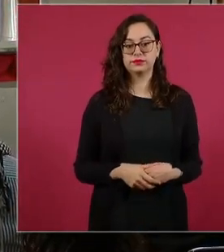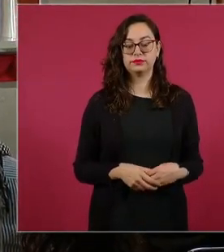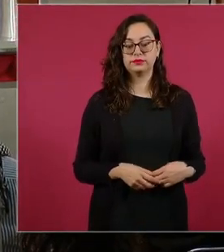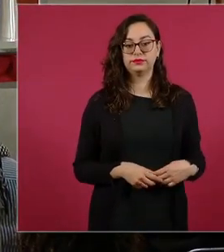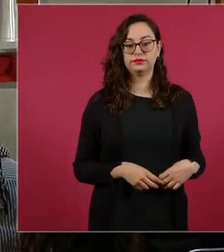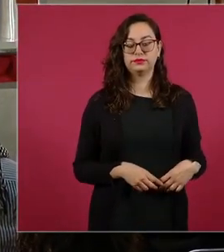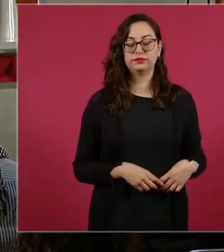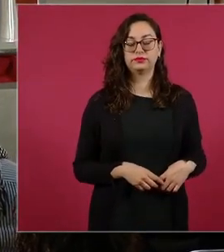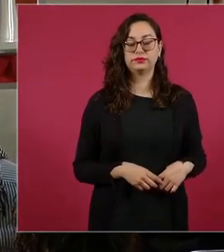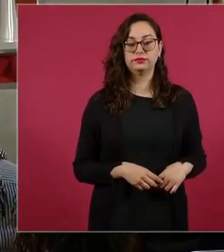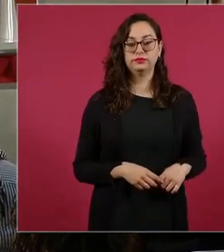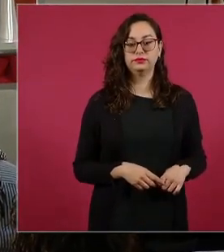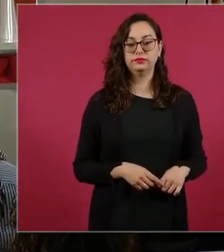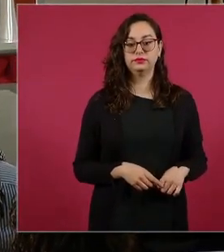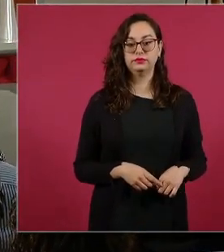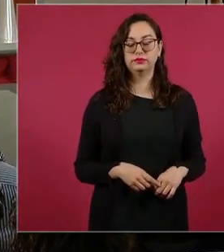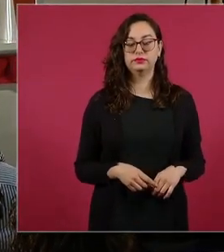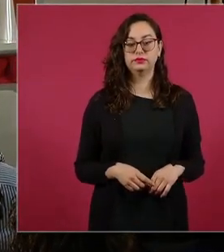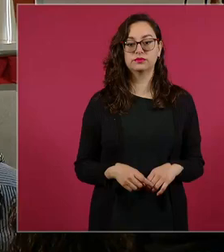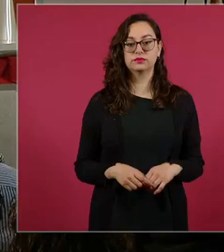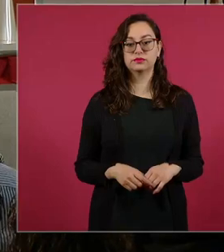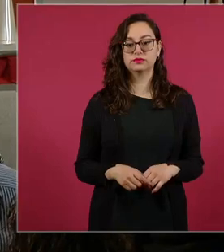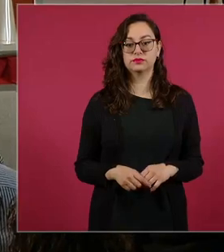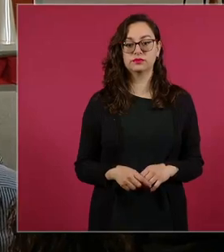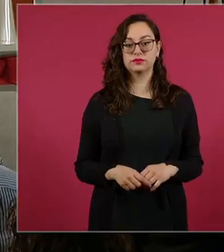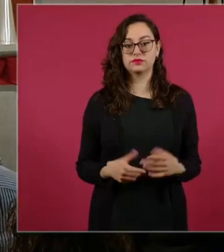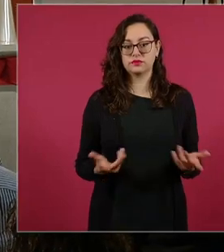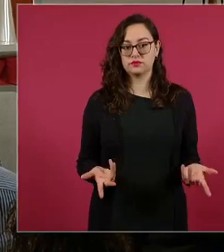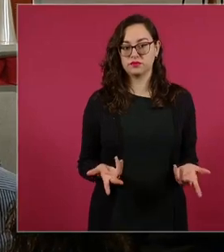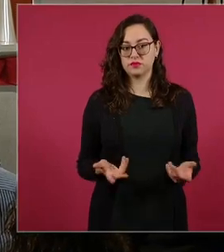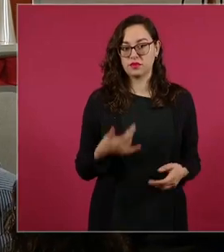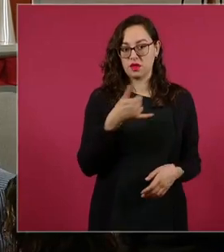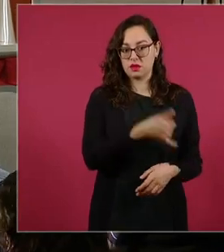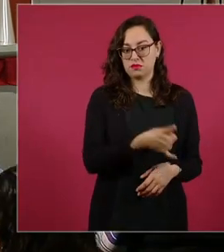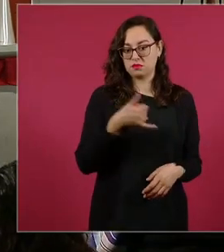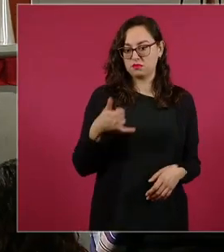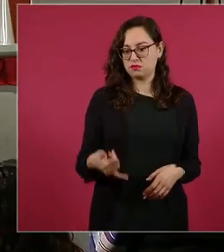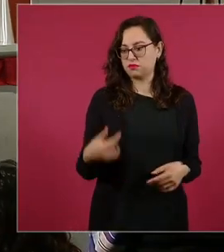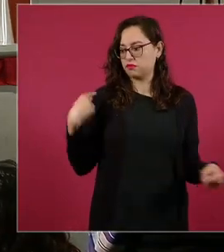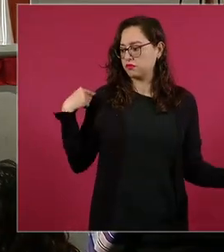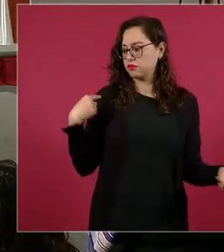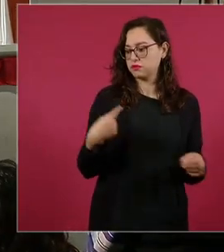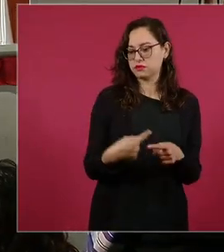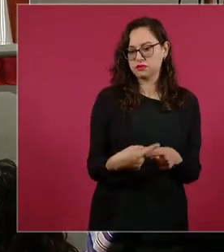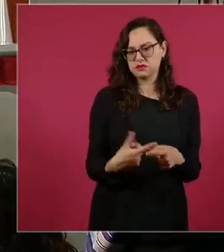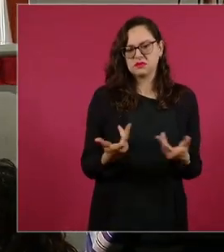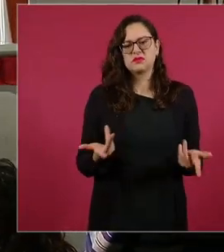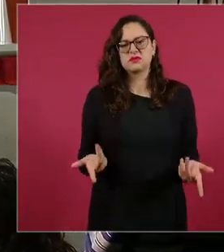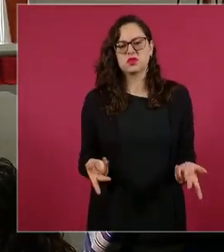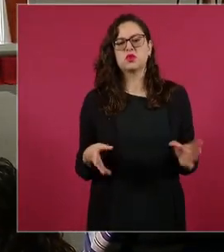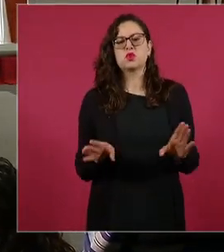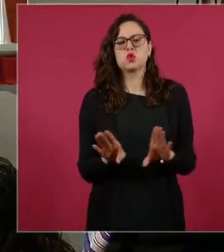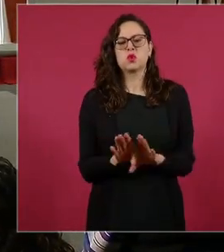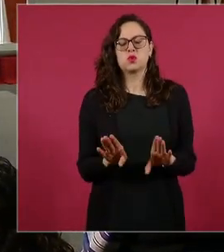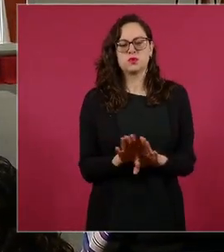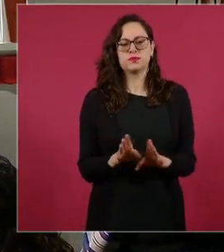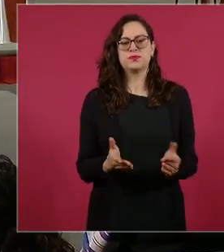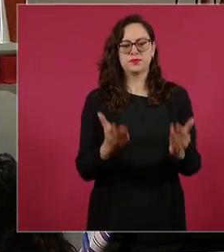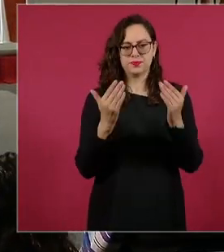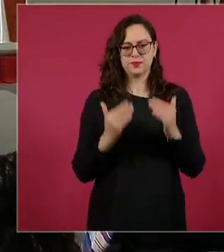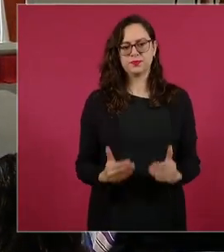Vamos a dar un panorama de lo que ha hecho el Infonavit en estos años. Vamos a iniciar adelante